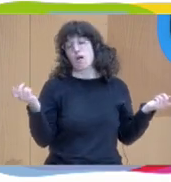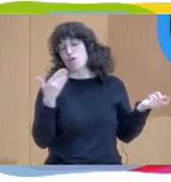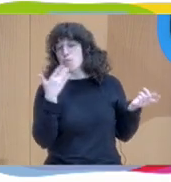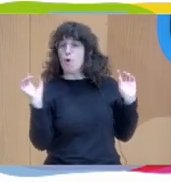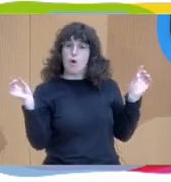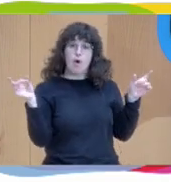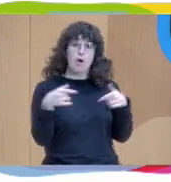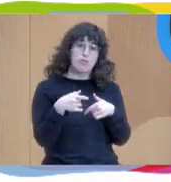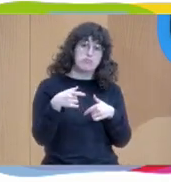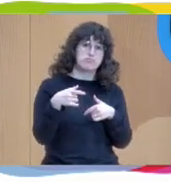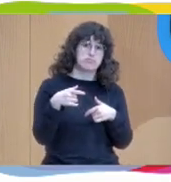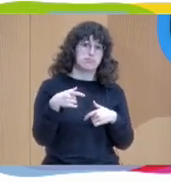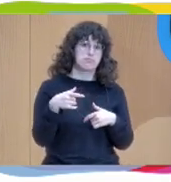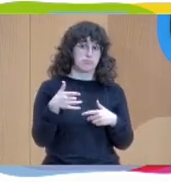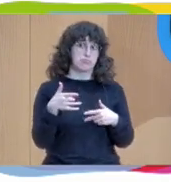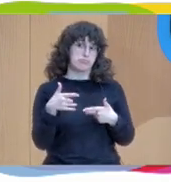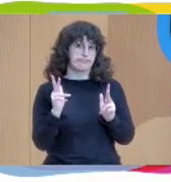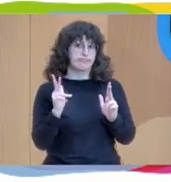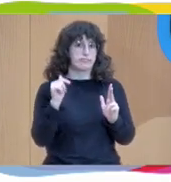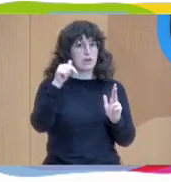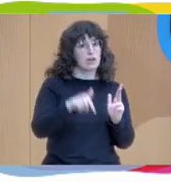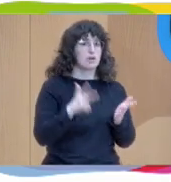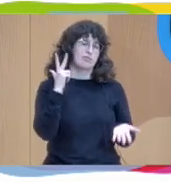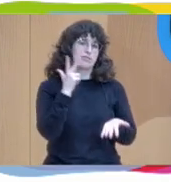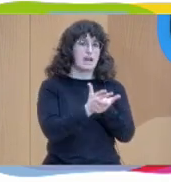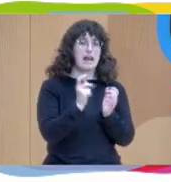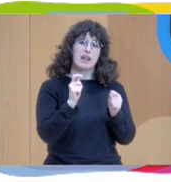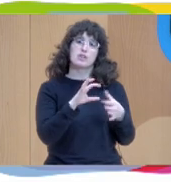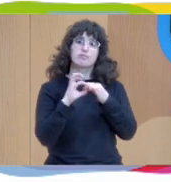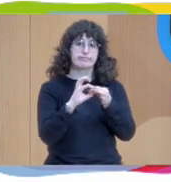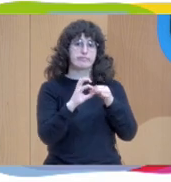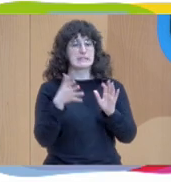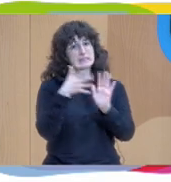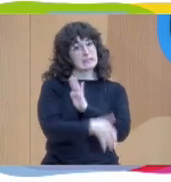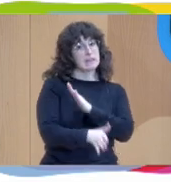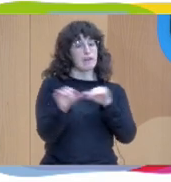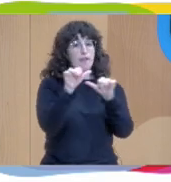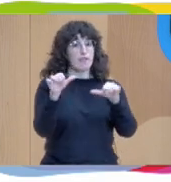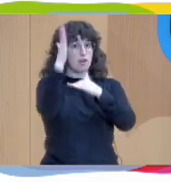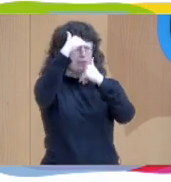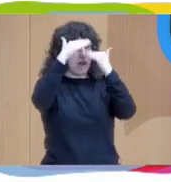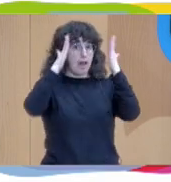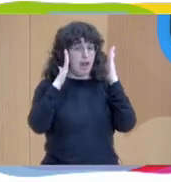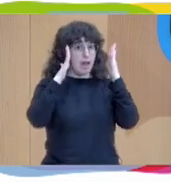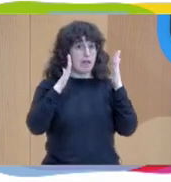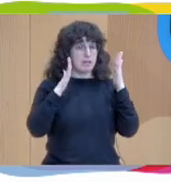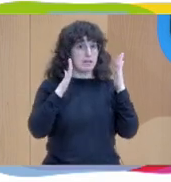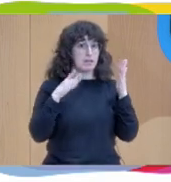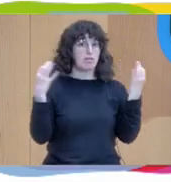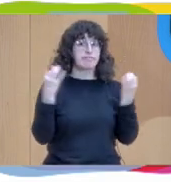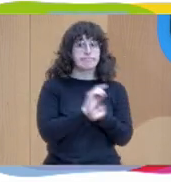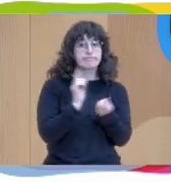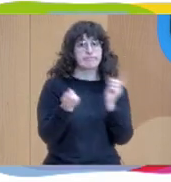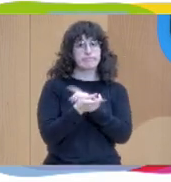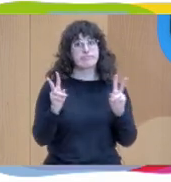permitir llevar a cabo un reto el reto que nos une que es cambiar el modelo de atención que se realiza a los servicios a la